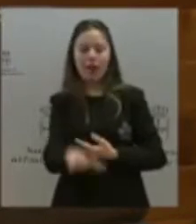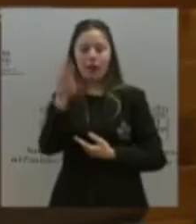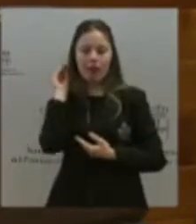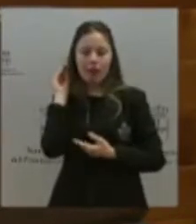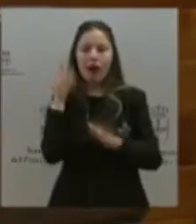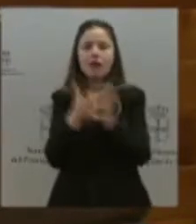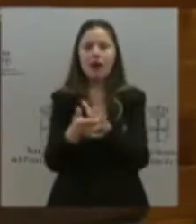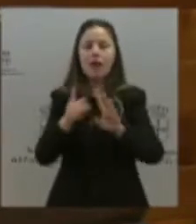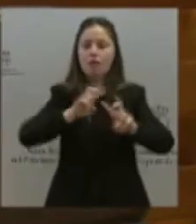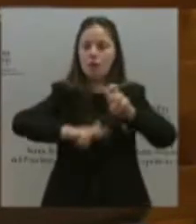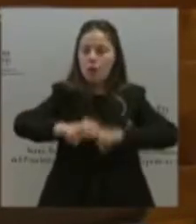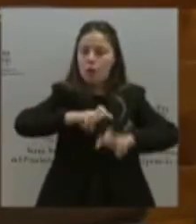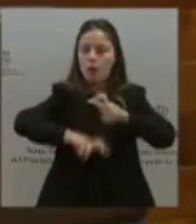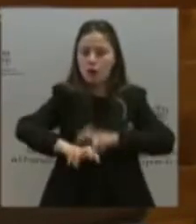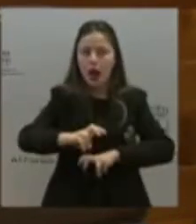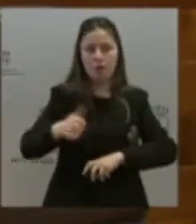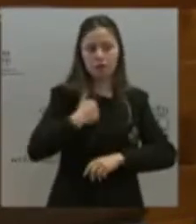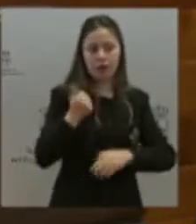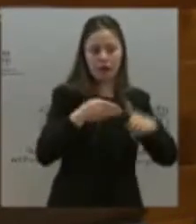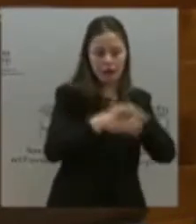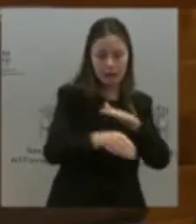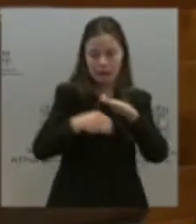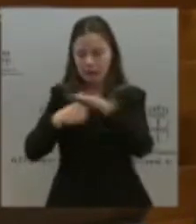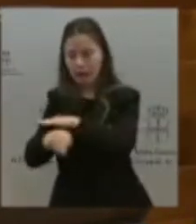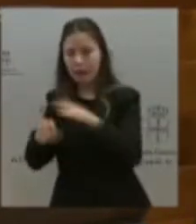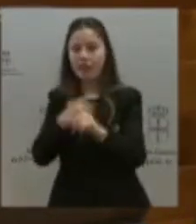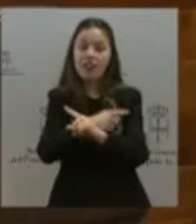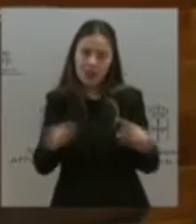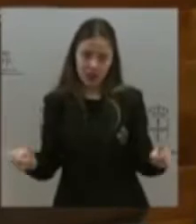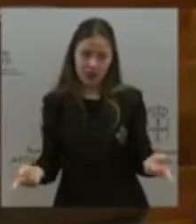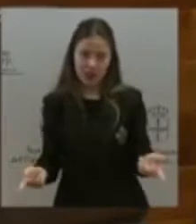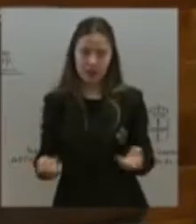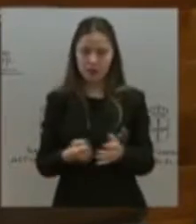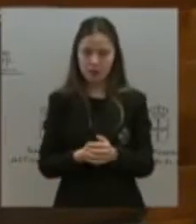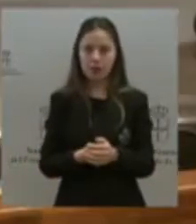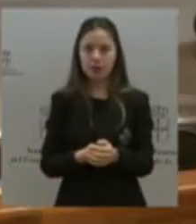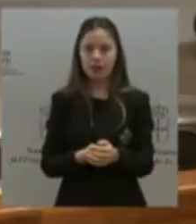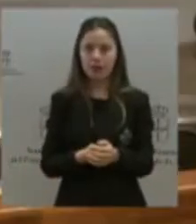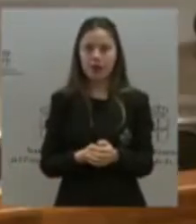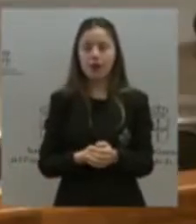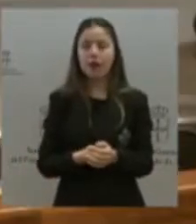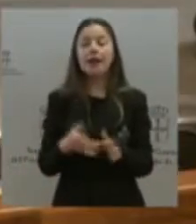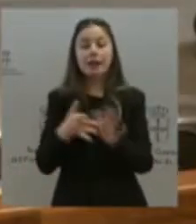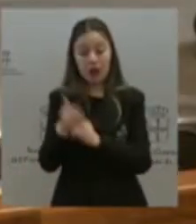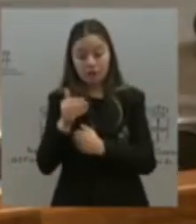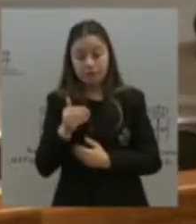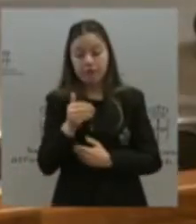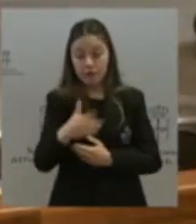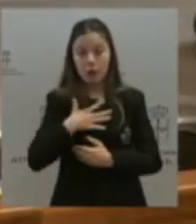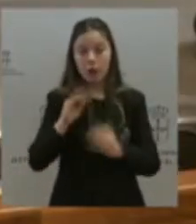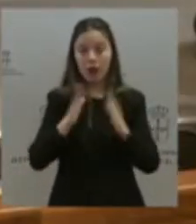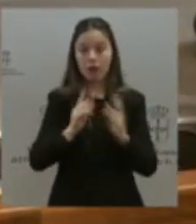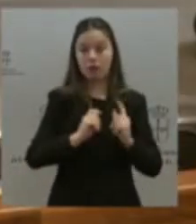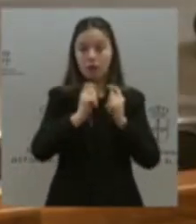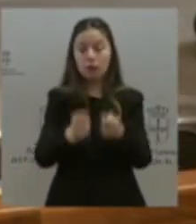posibilidades de acceso a estas viviendas diferentes. De ahí que esté previsto que puedan adjudicarse en régimen de compraventa, ya sea mediante el